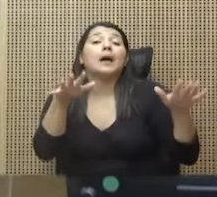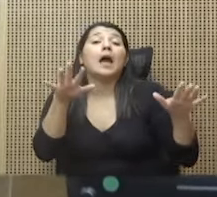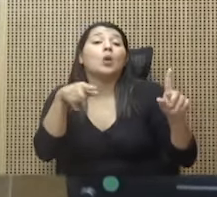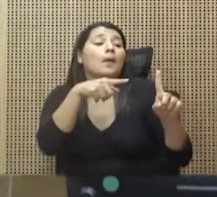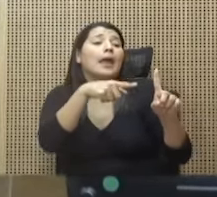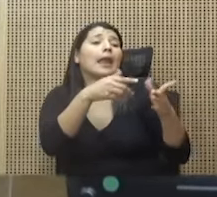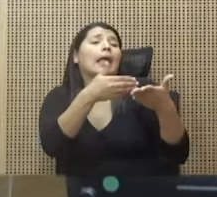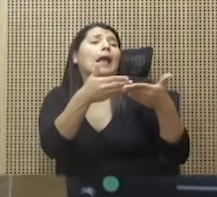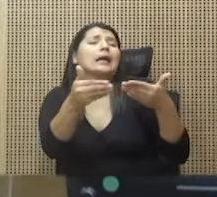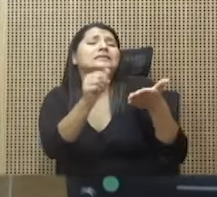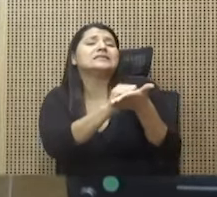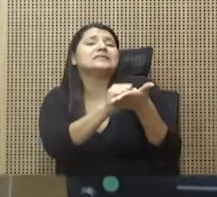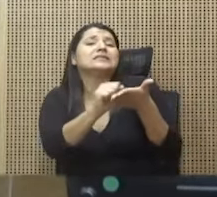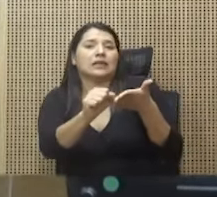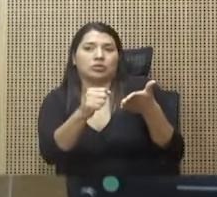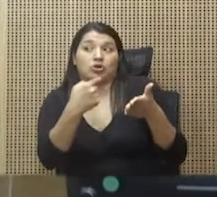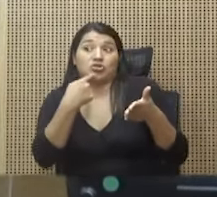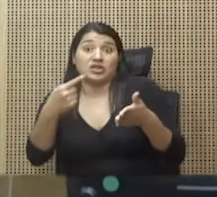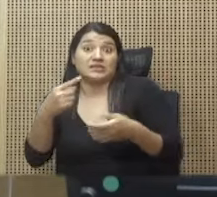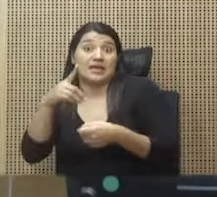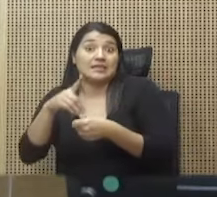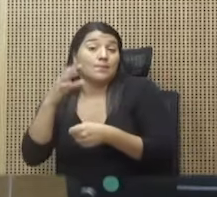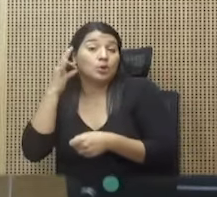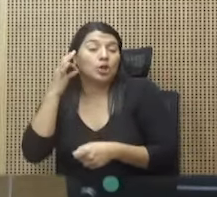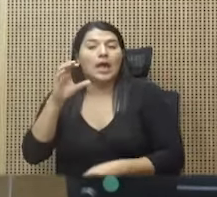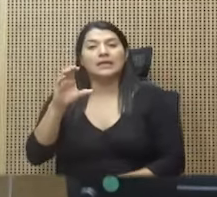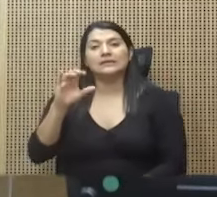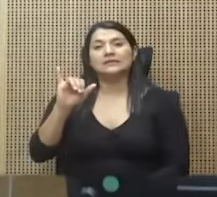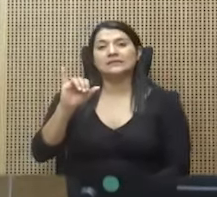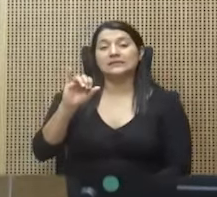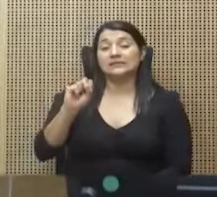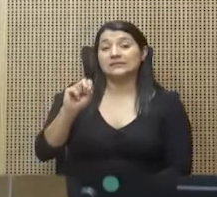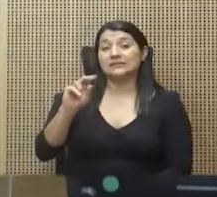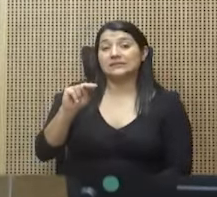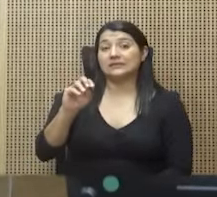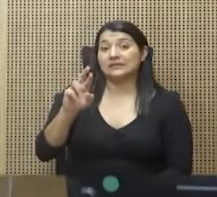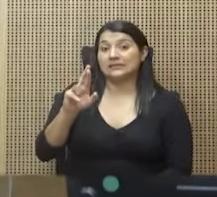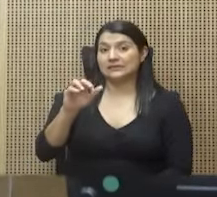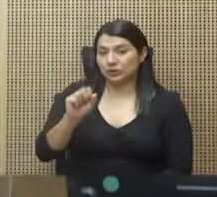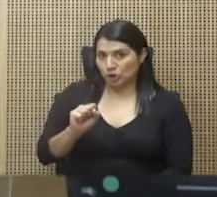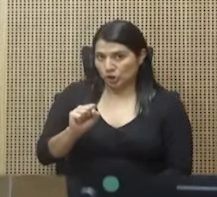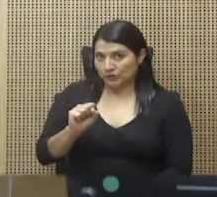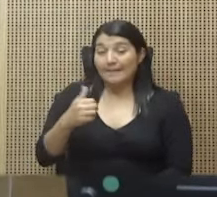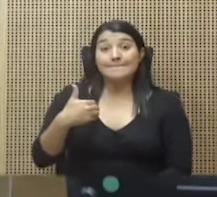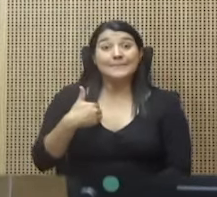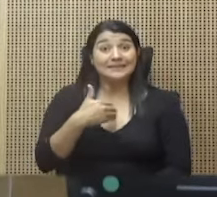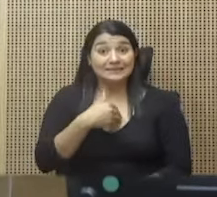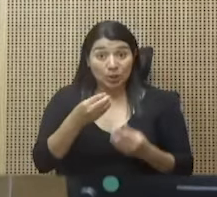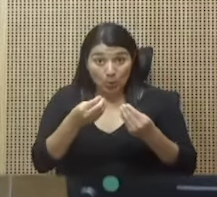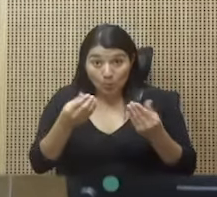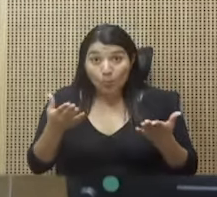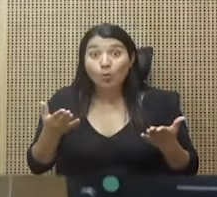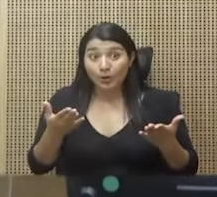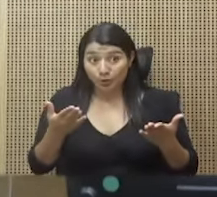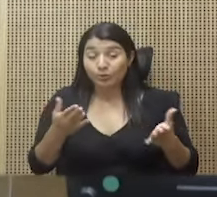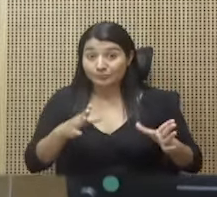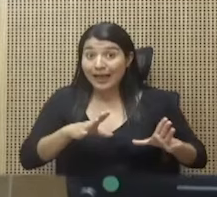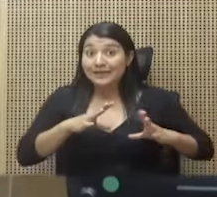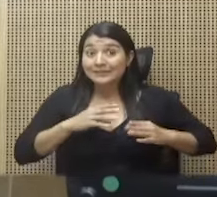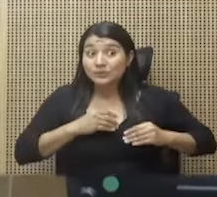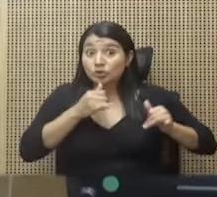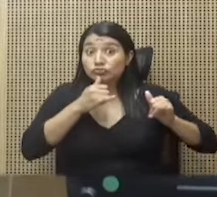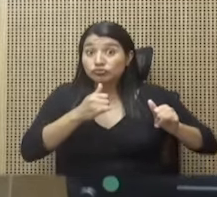ahora. Hay una acusación penal en el Ministerio Público por amenazas graves de este señor Salazar. No